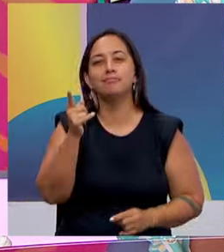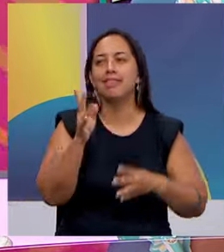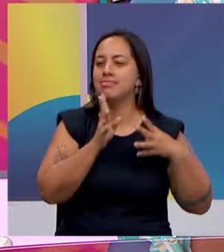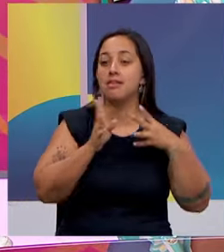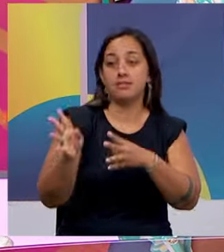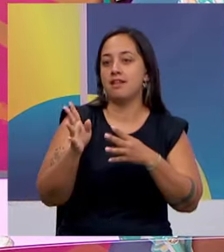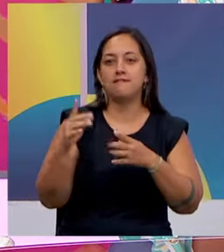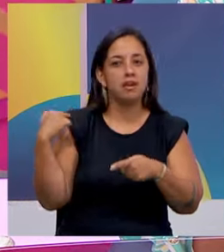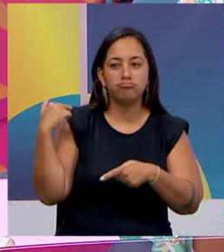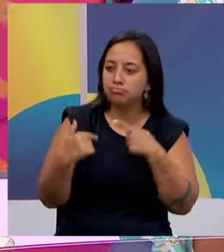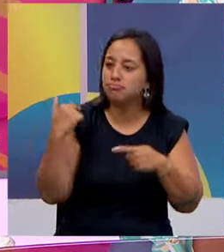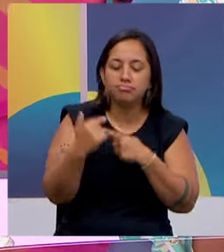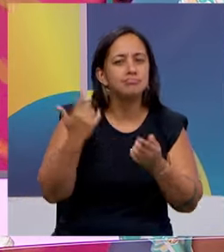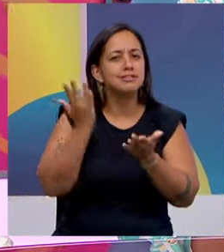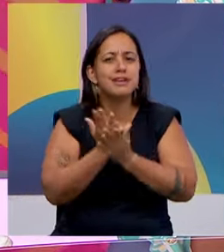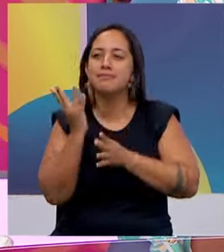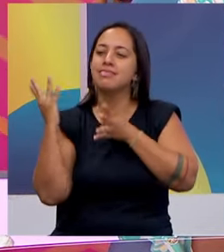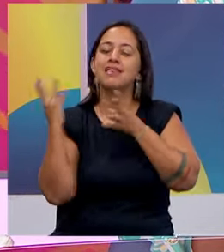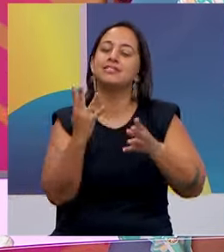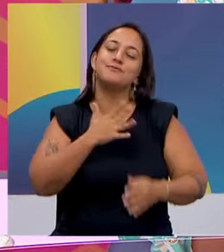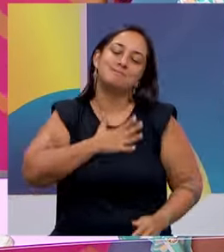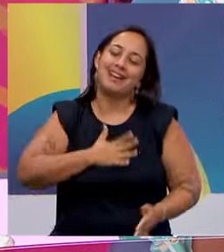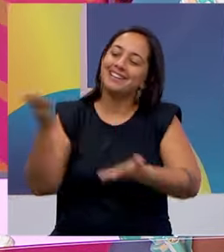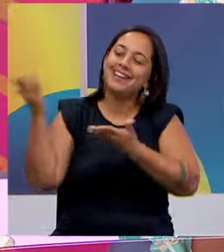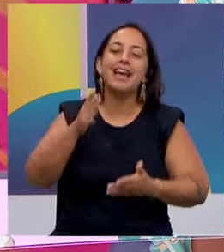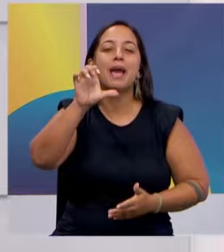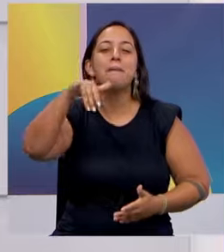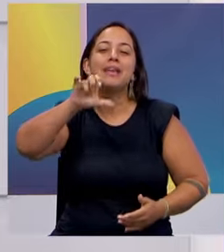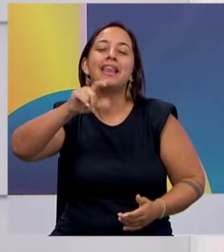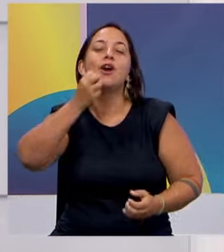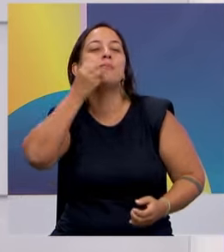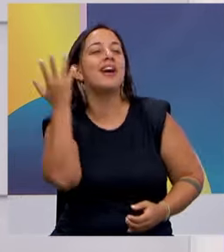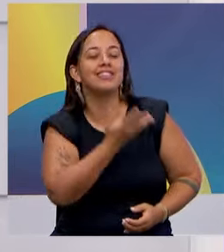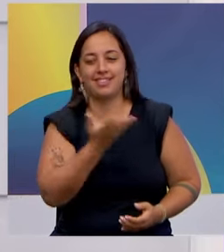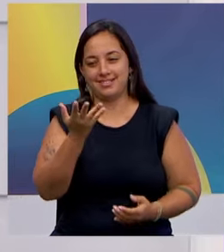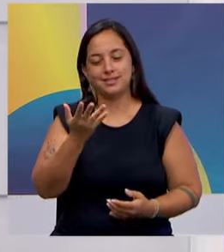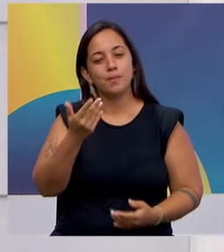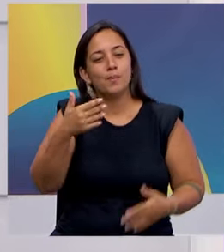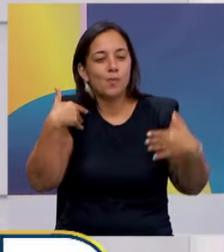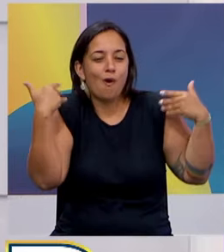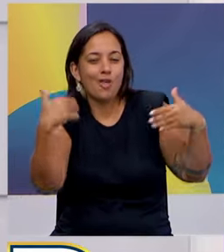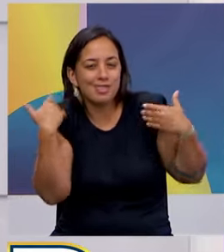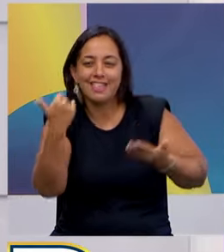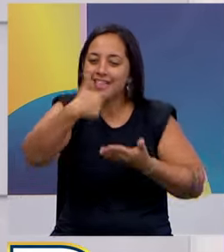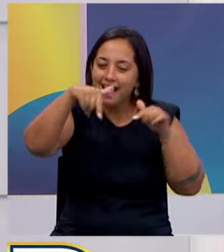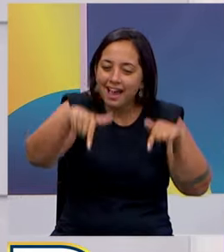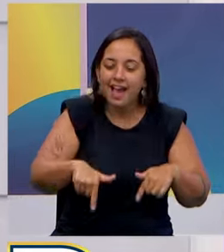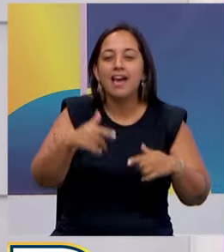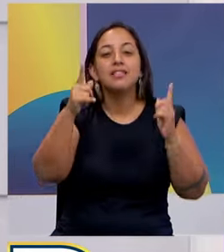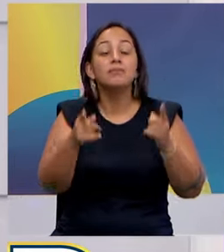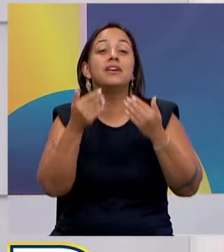desafíos constantemente. Y es un placer recibirte, Emilia. ¿Cómo estás? Bienvenida. Muy bien, muy contenta de estar con ustedes. Agradeciendo también